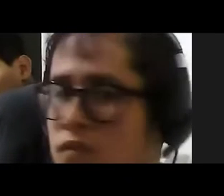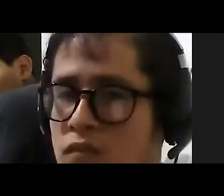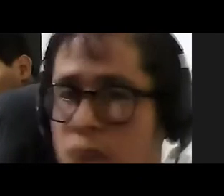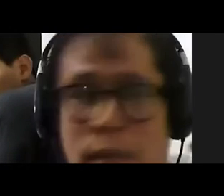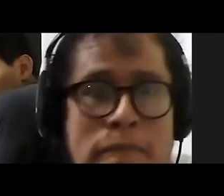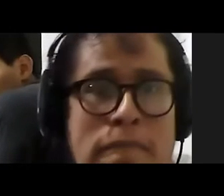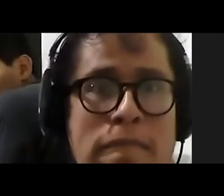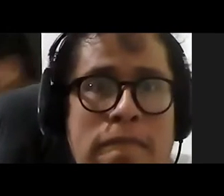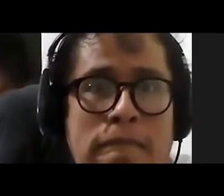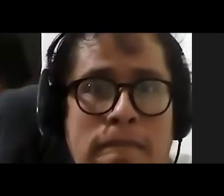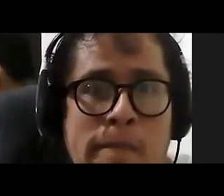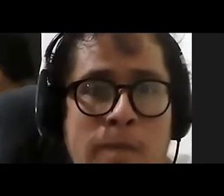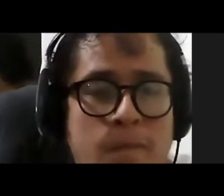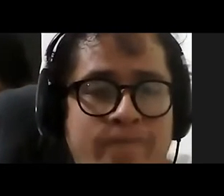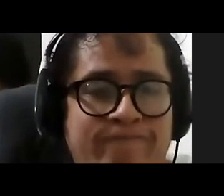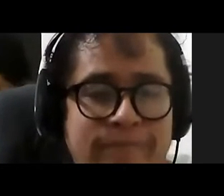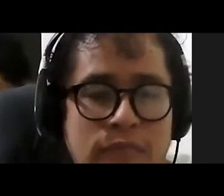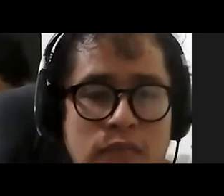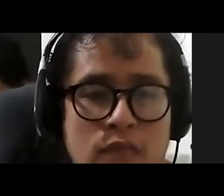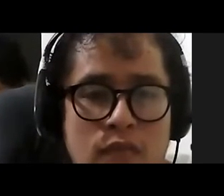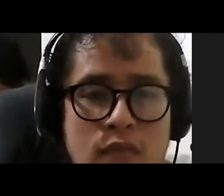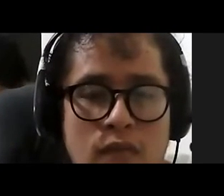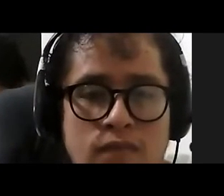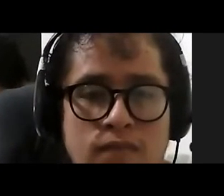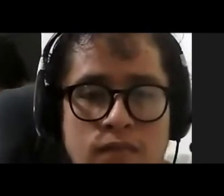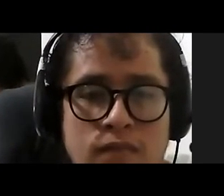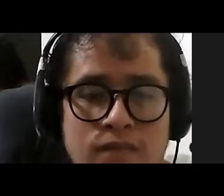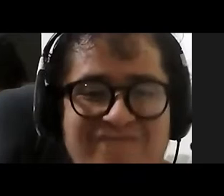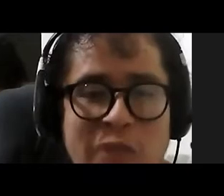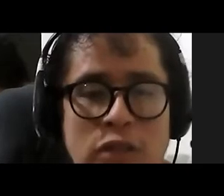¿Qué pasó? Infórmeme, por favor, para continuar.